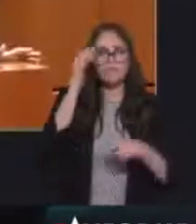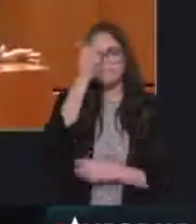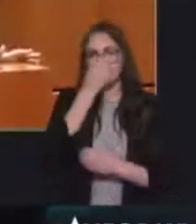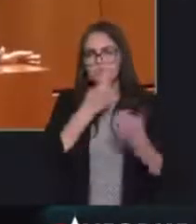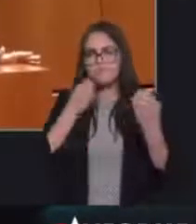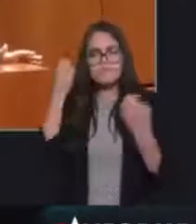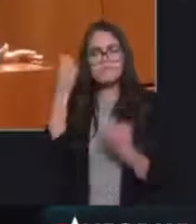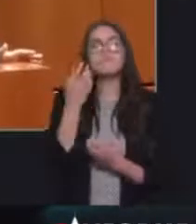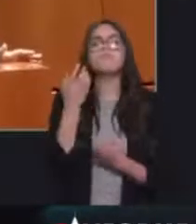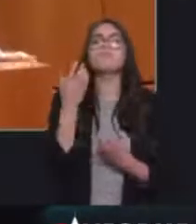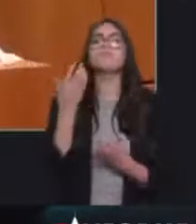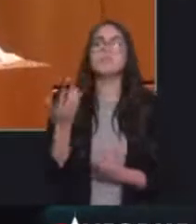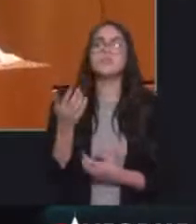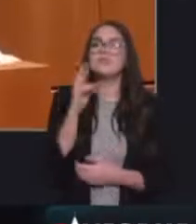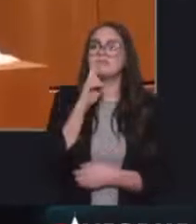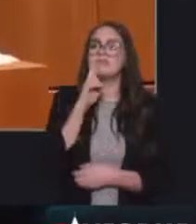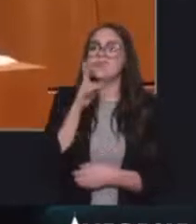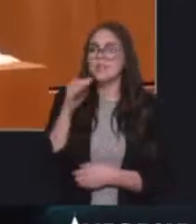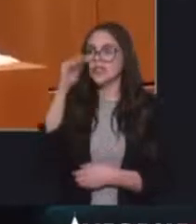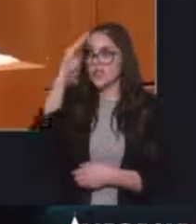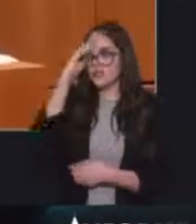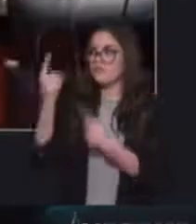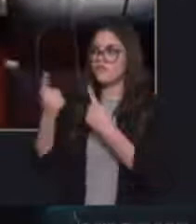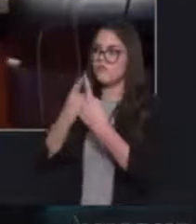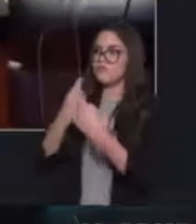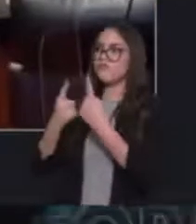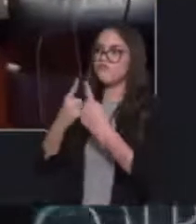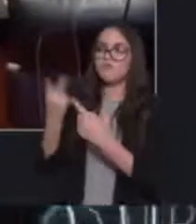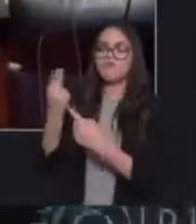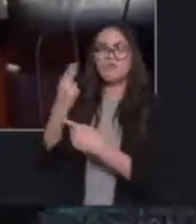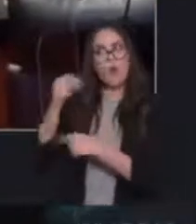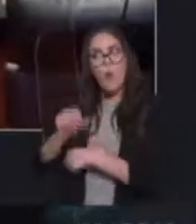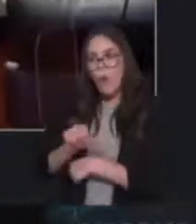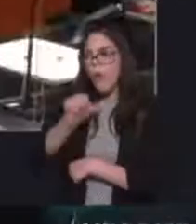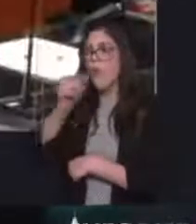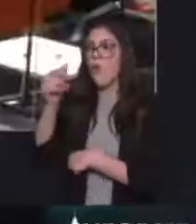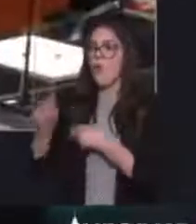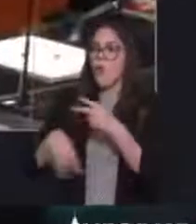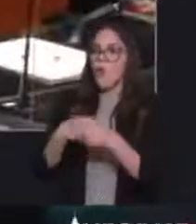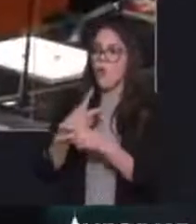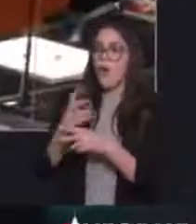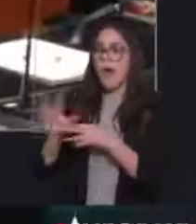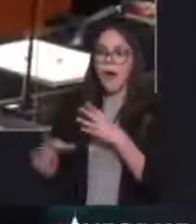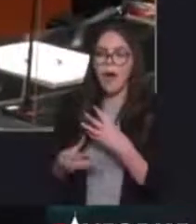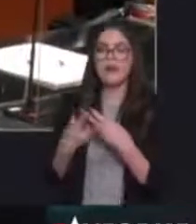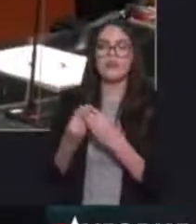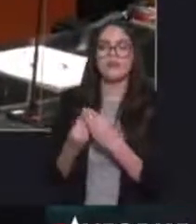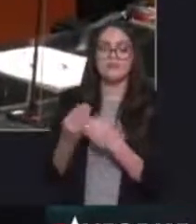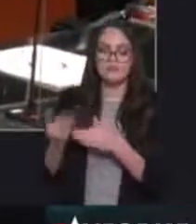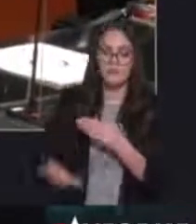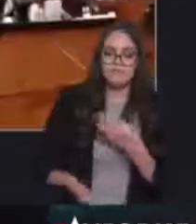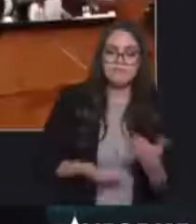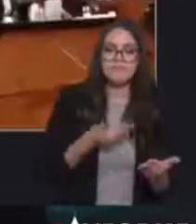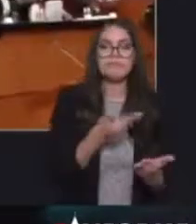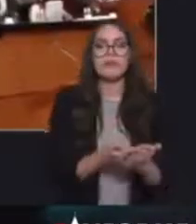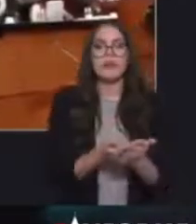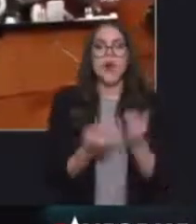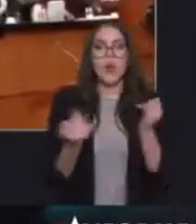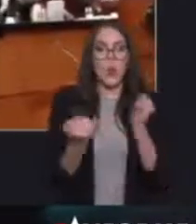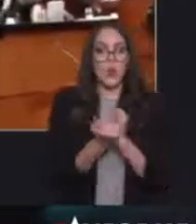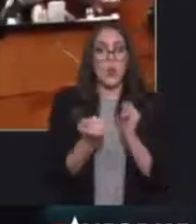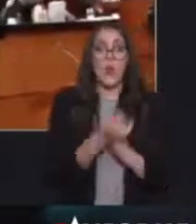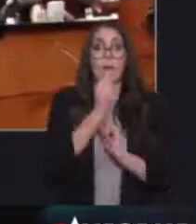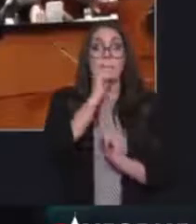entonces decidimos presentar otra iniciativa adicional. Y además se presentaron de parte